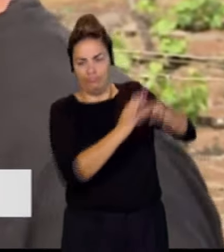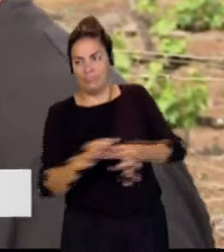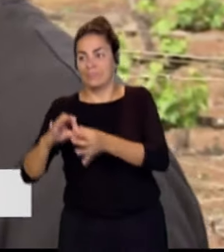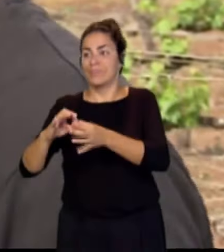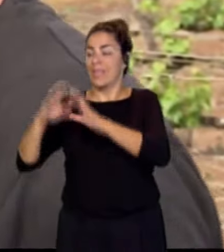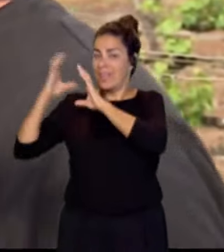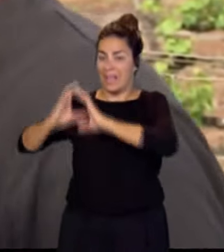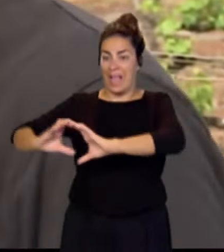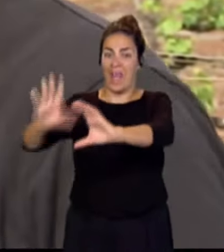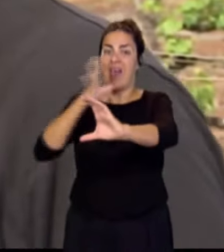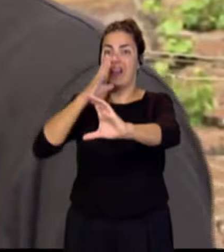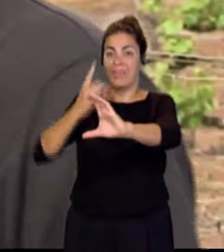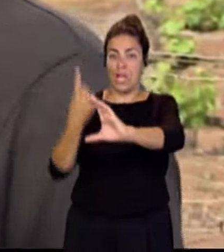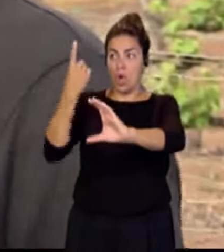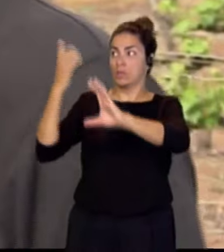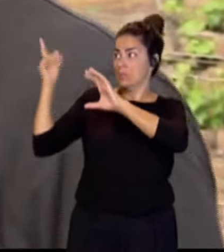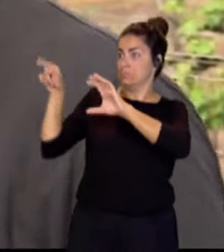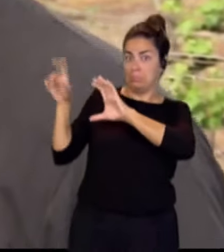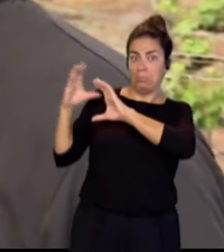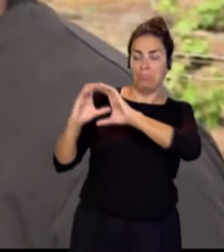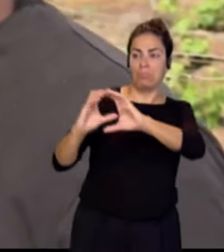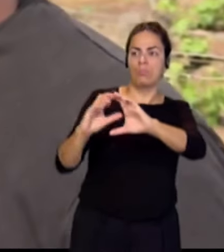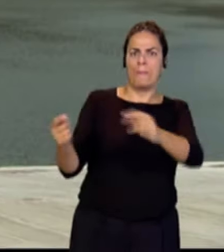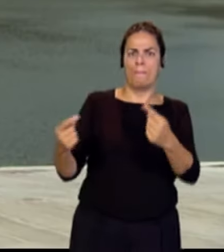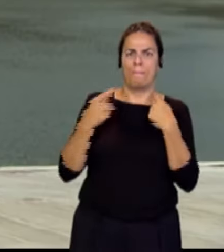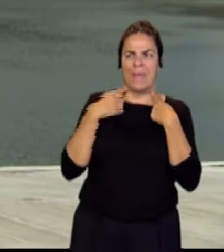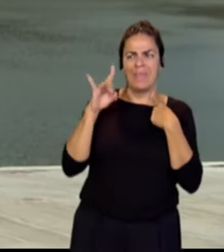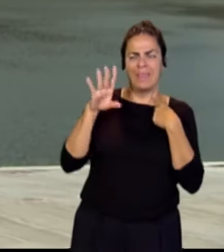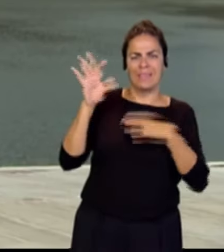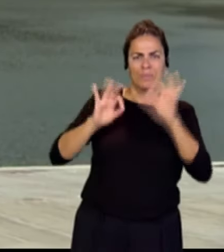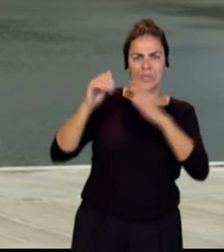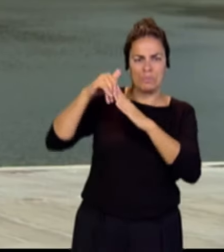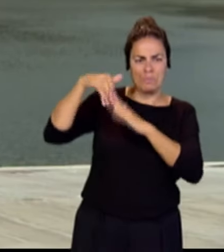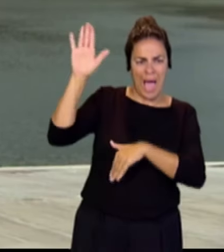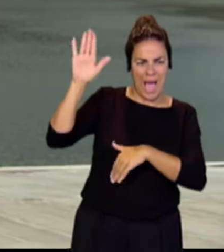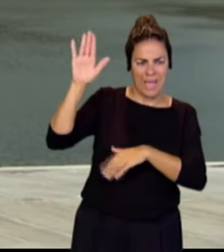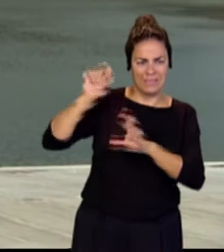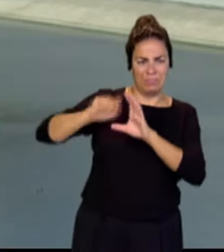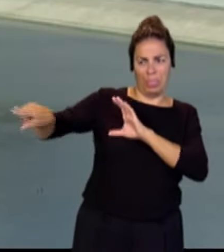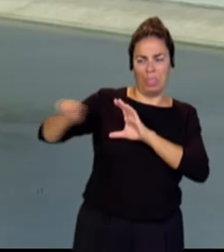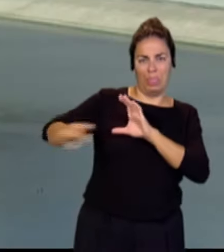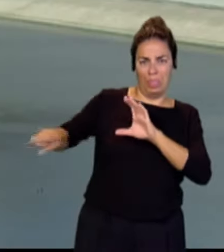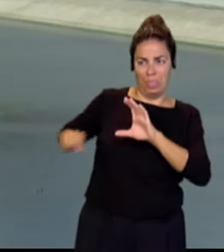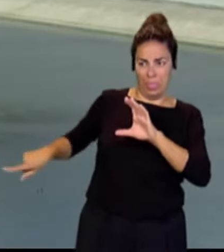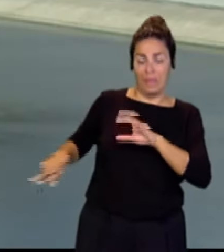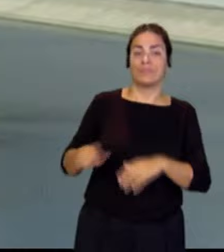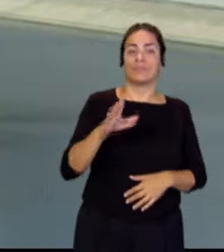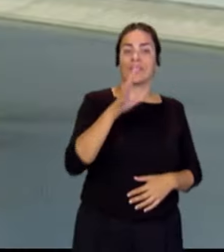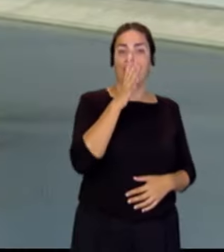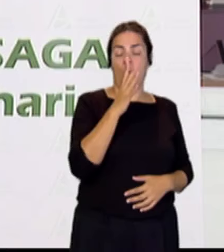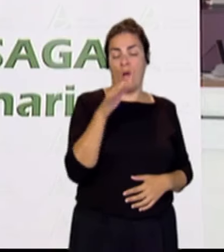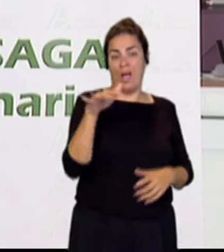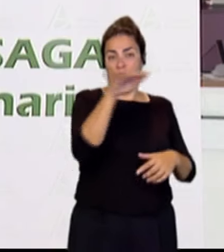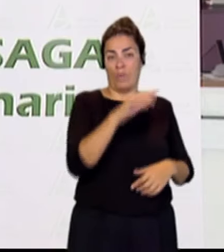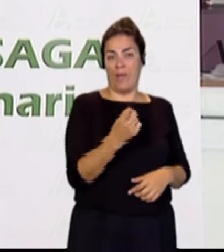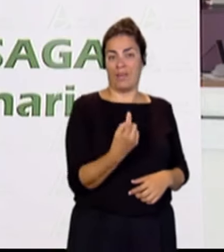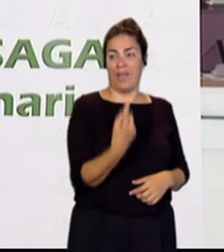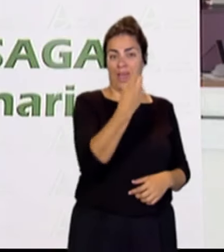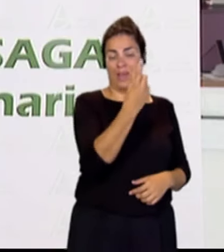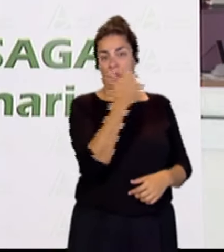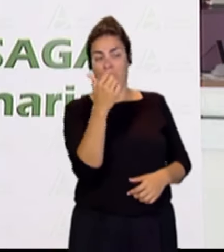aquí con unas pérdidas superiores al 15% el agua en la comarca nordeste está bajo mínimos ejemplo de ello están